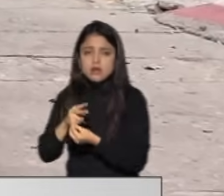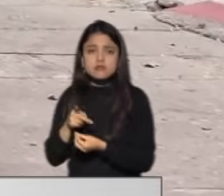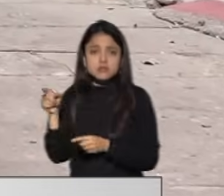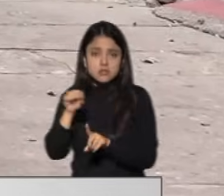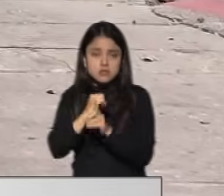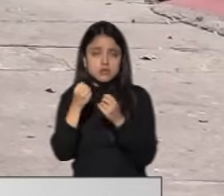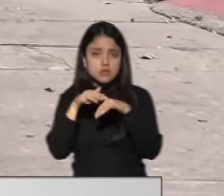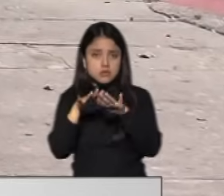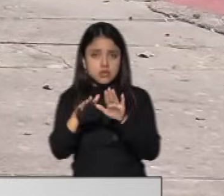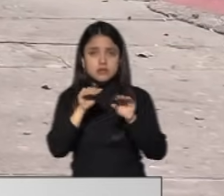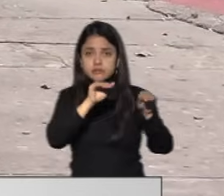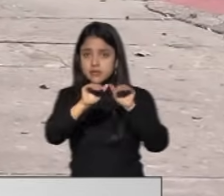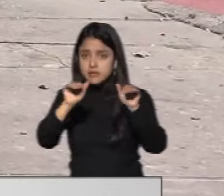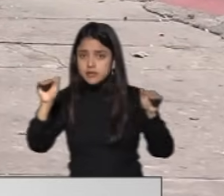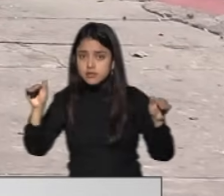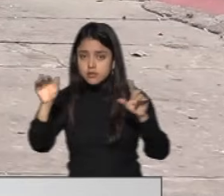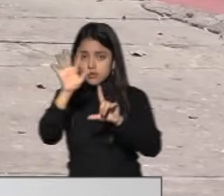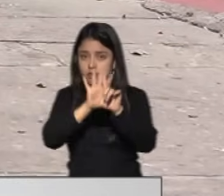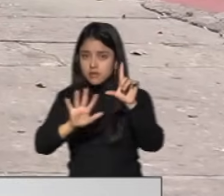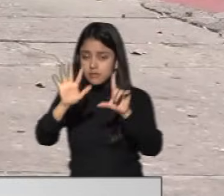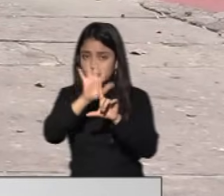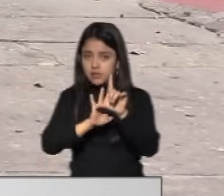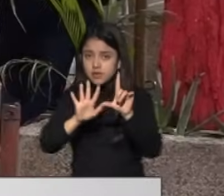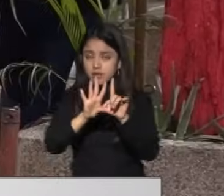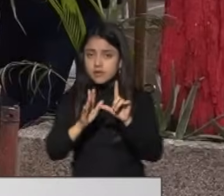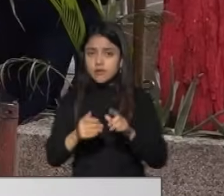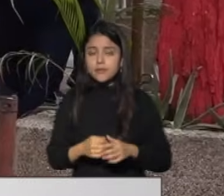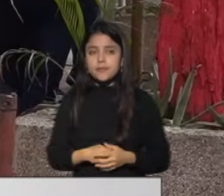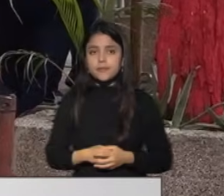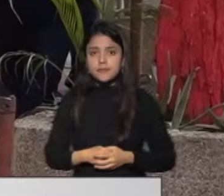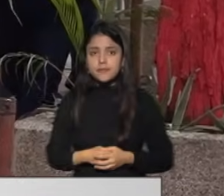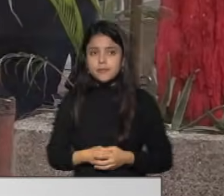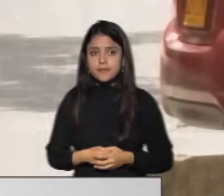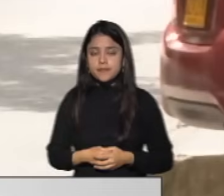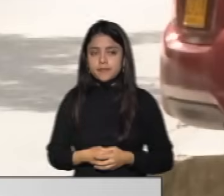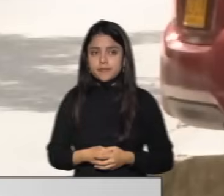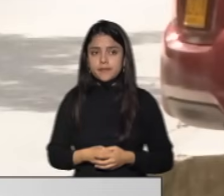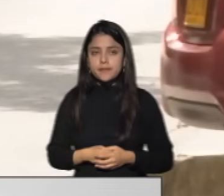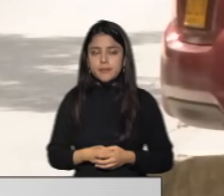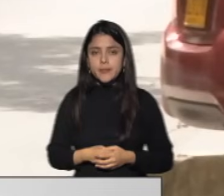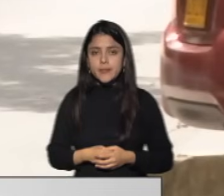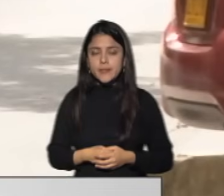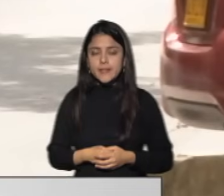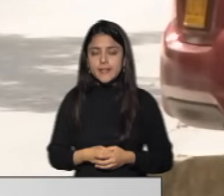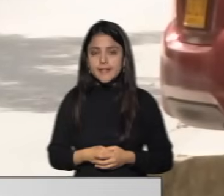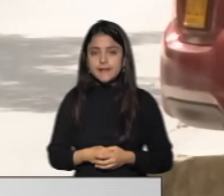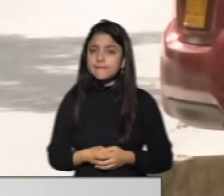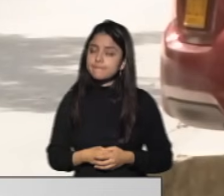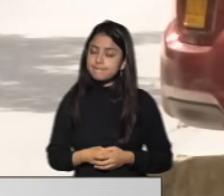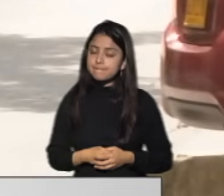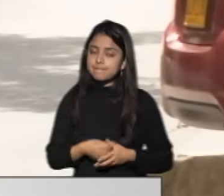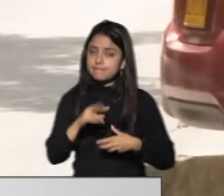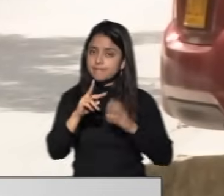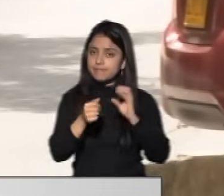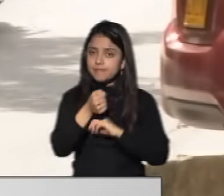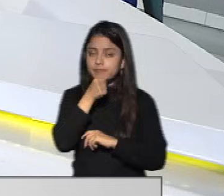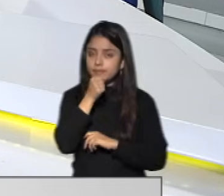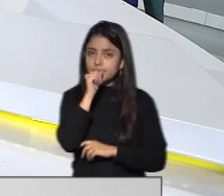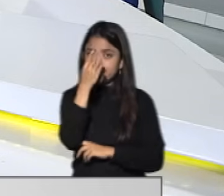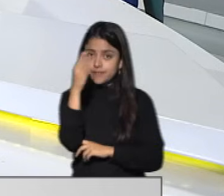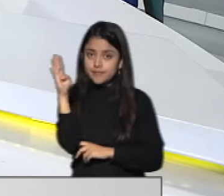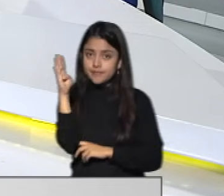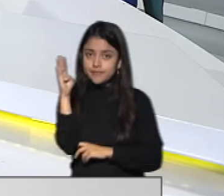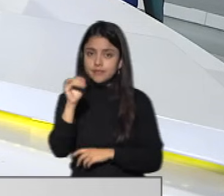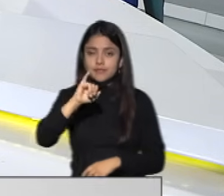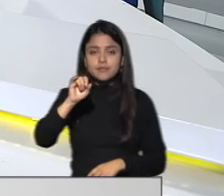redes sociales un video amenazando a varias personas en esta capital. Noticias desde Barranquilla